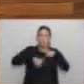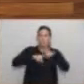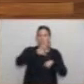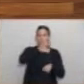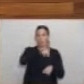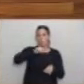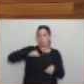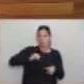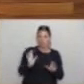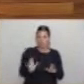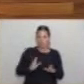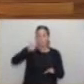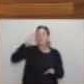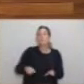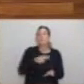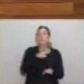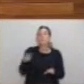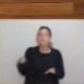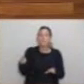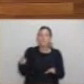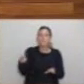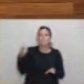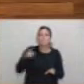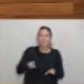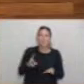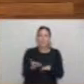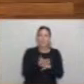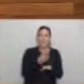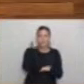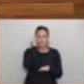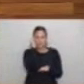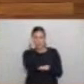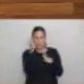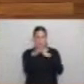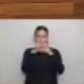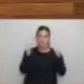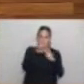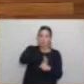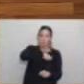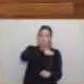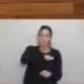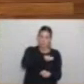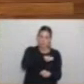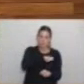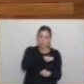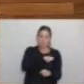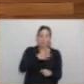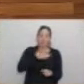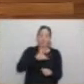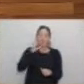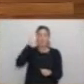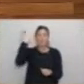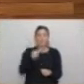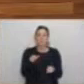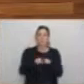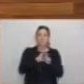medida, de una determinada comprensión de España. Me habrán oído defender la reforma de la Constitución para avanzar hacia